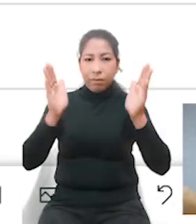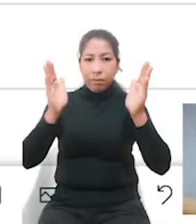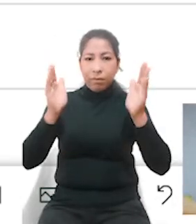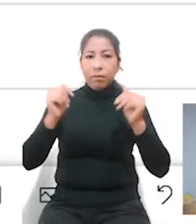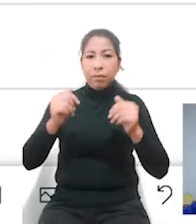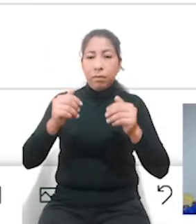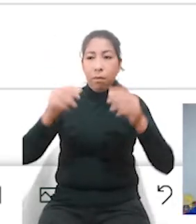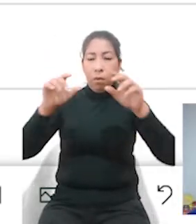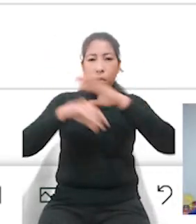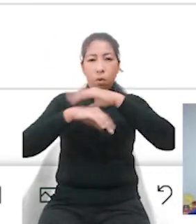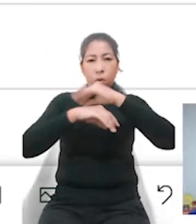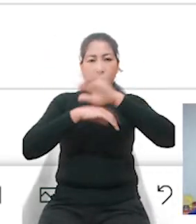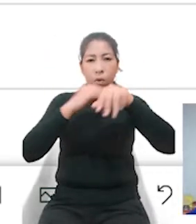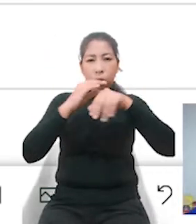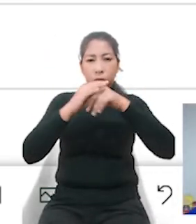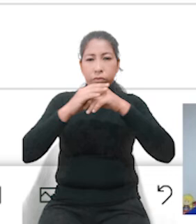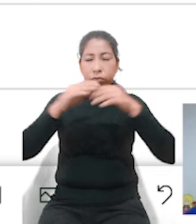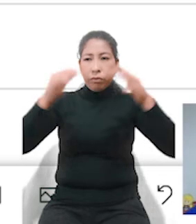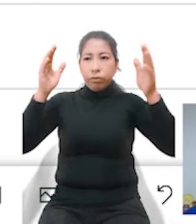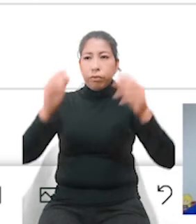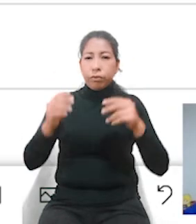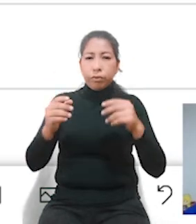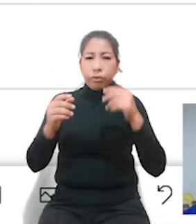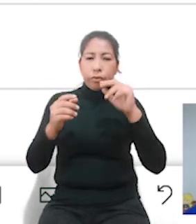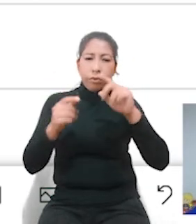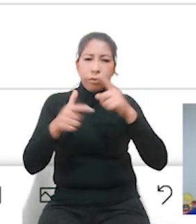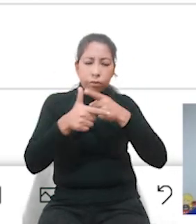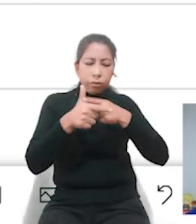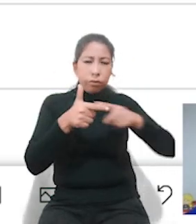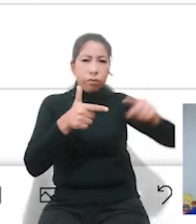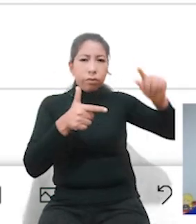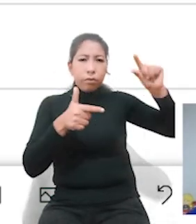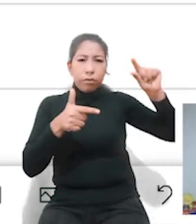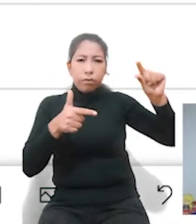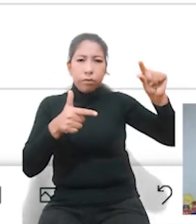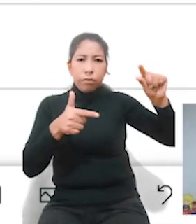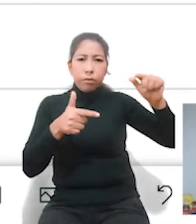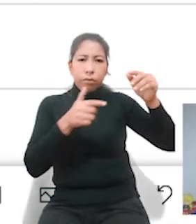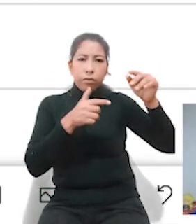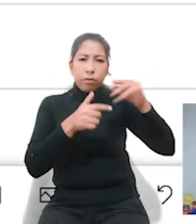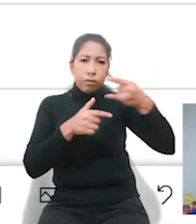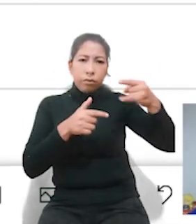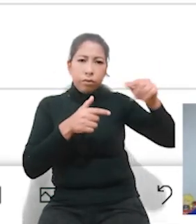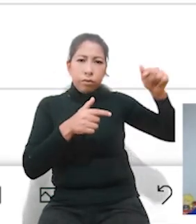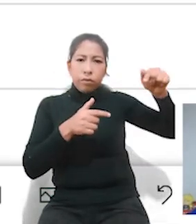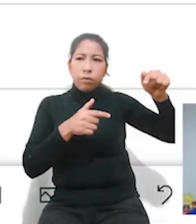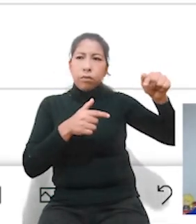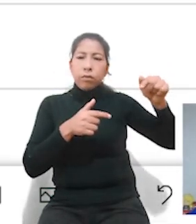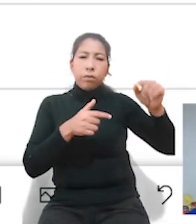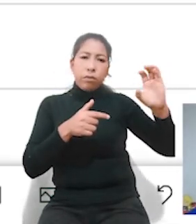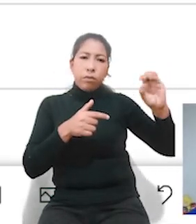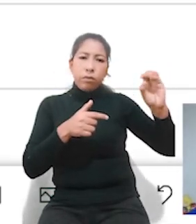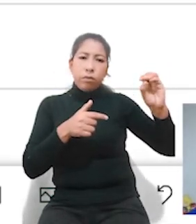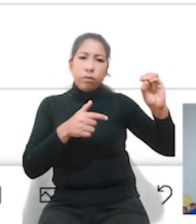logaritmo cuya base es 1/3. El exponente de este logaritmo se encuentra en el segundo miembro y es igual a 0. Por definición